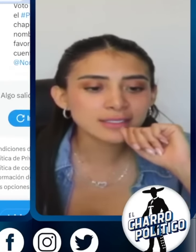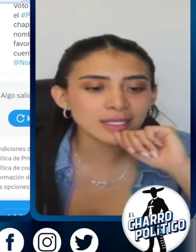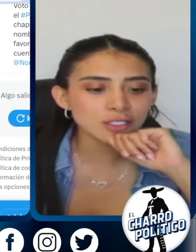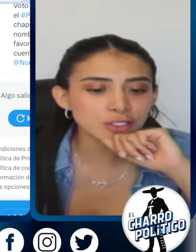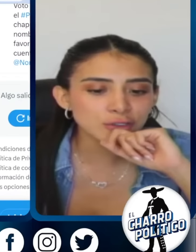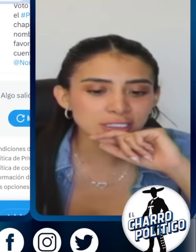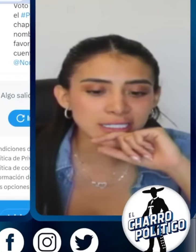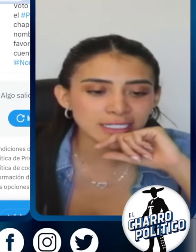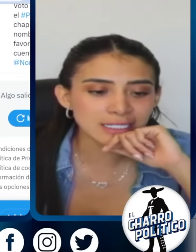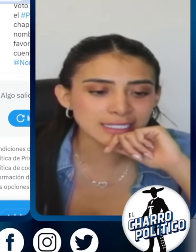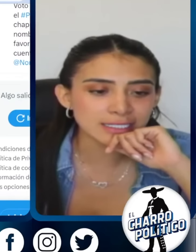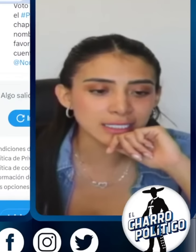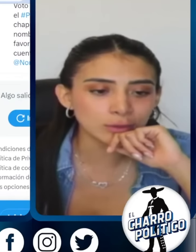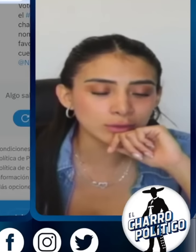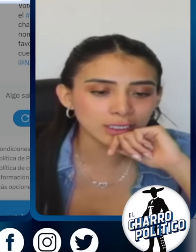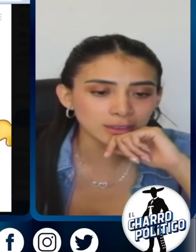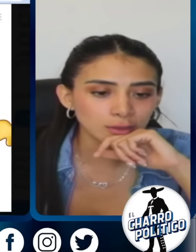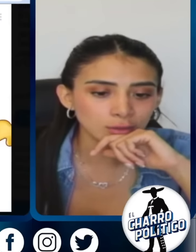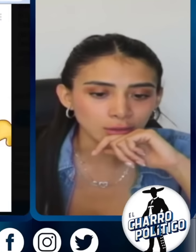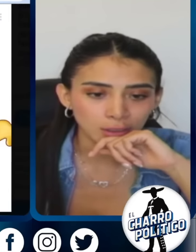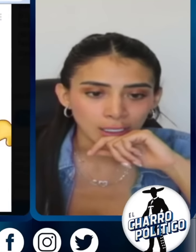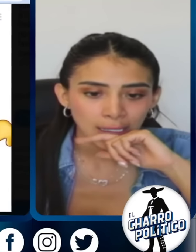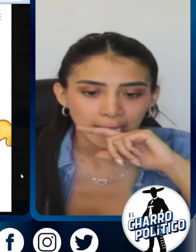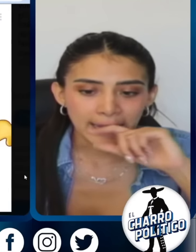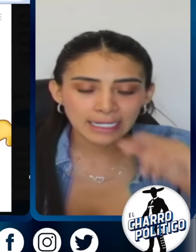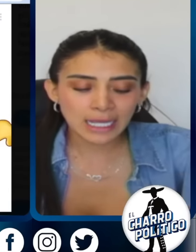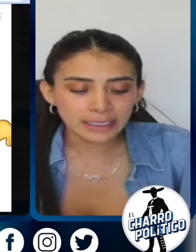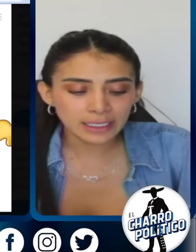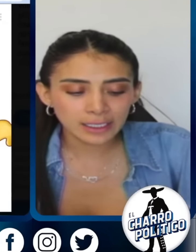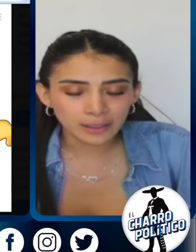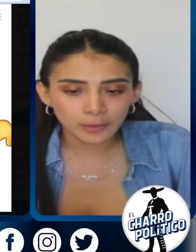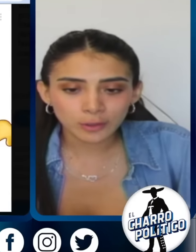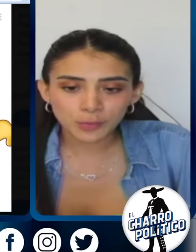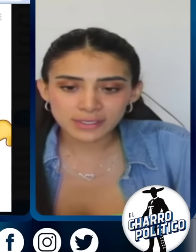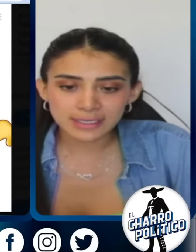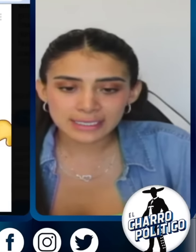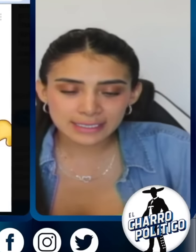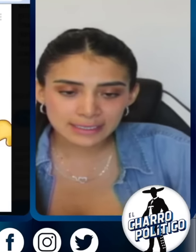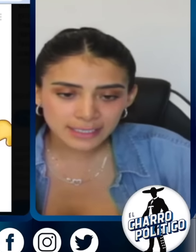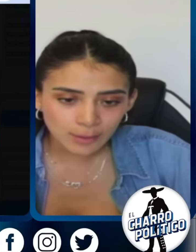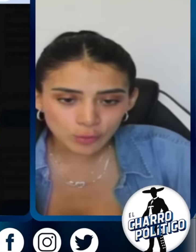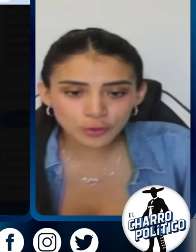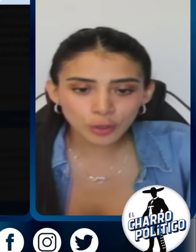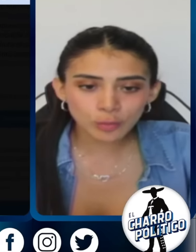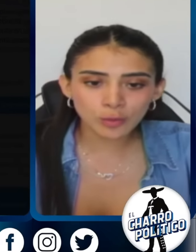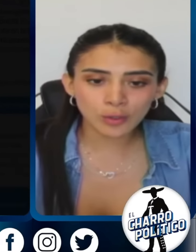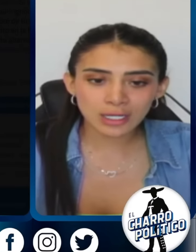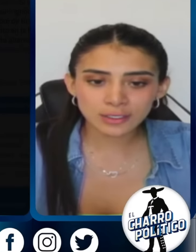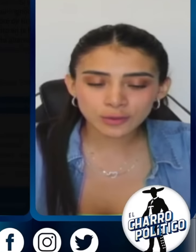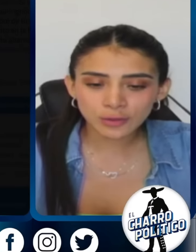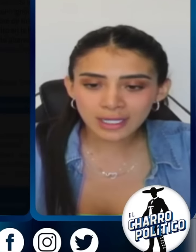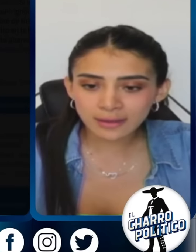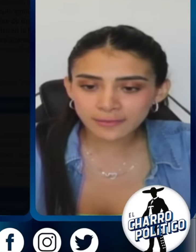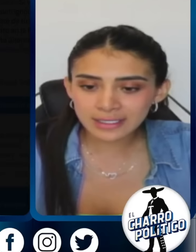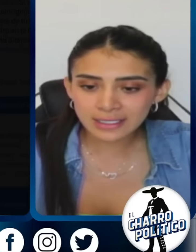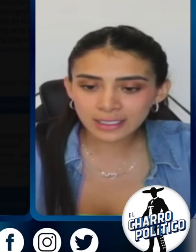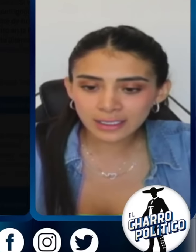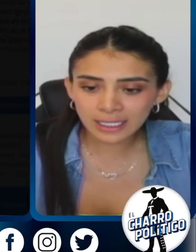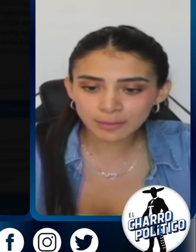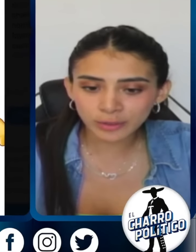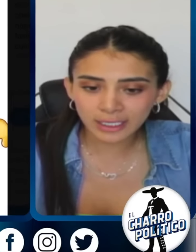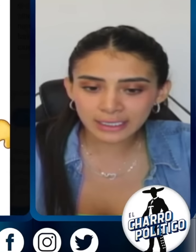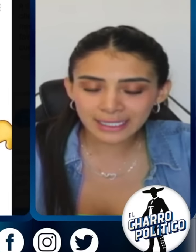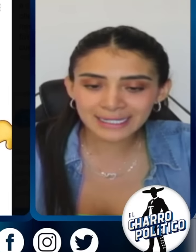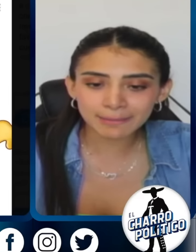ahí está Xochitl, se sigue hundiendo. El día de ayer, bueno, pues les enseñamos cómo la señora defiende al